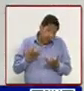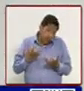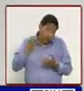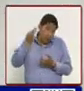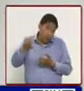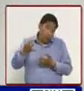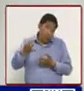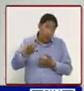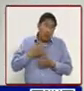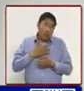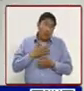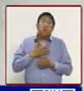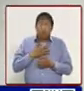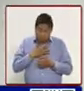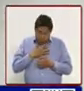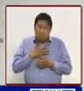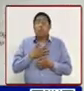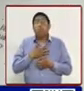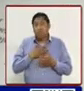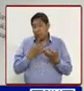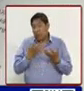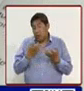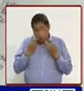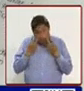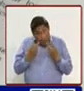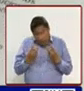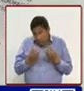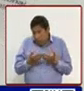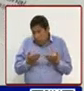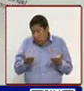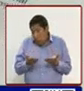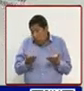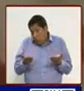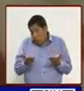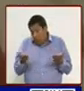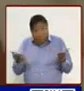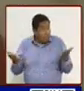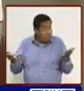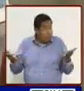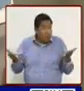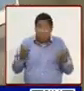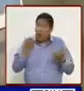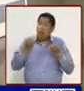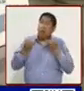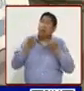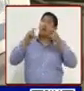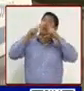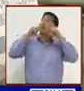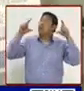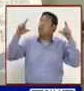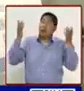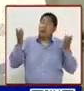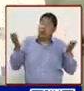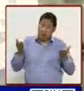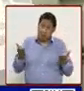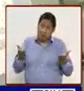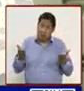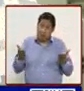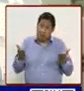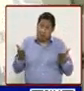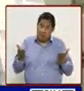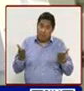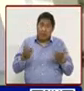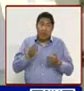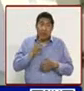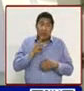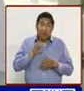está interesado? Por supuesto, por eso vine a ver dónde, no, tal vez una mesita, no sé, cómo será, ¿no? Donde se pueda recabar, claro, además de las